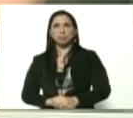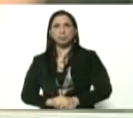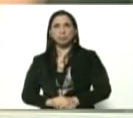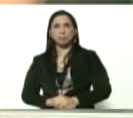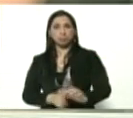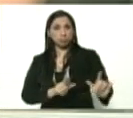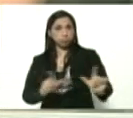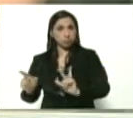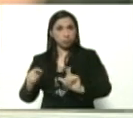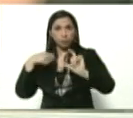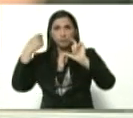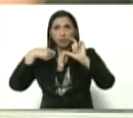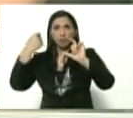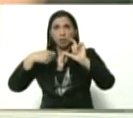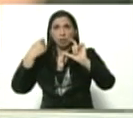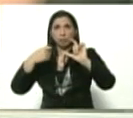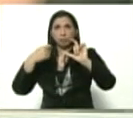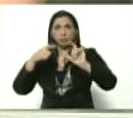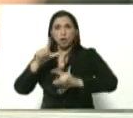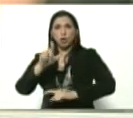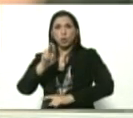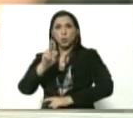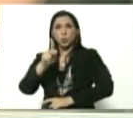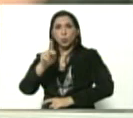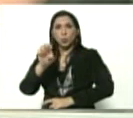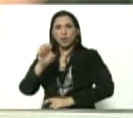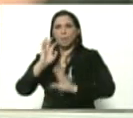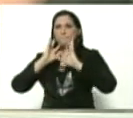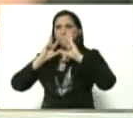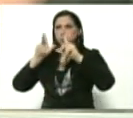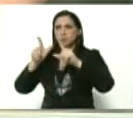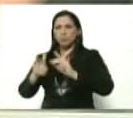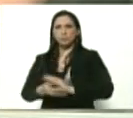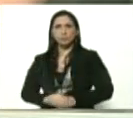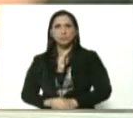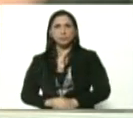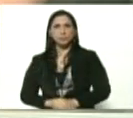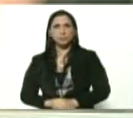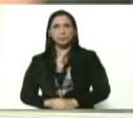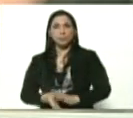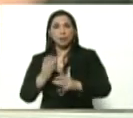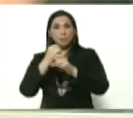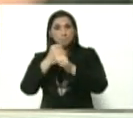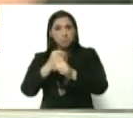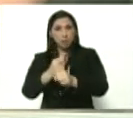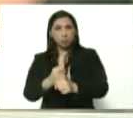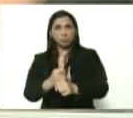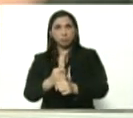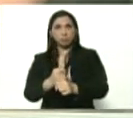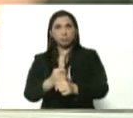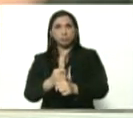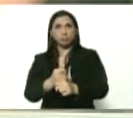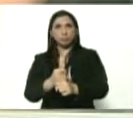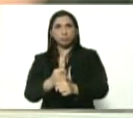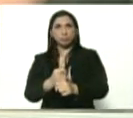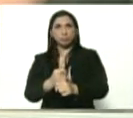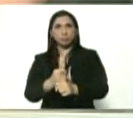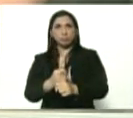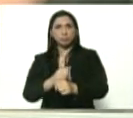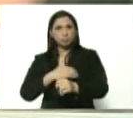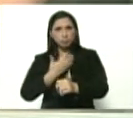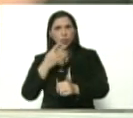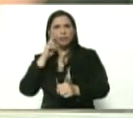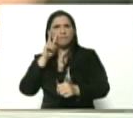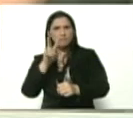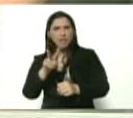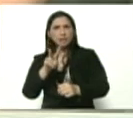Estamos listos con el video de Denman Luke Alexander. Espero que pueda verse a